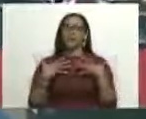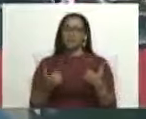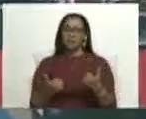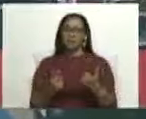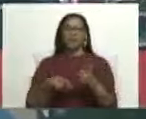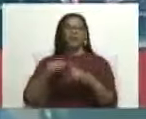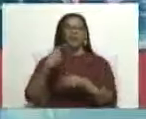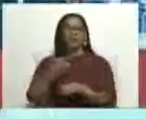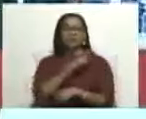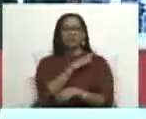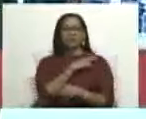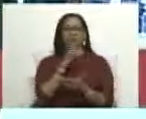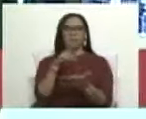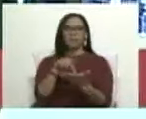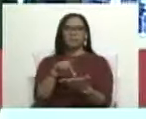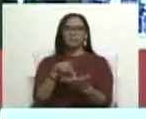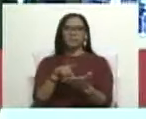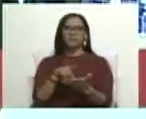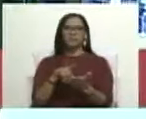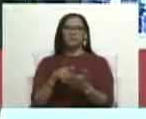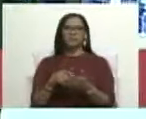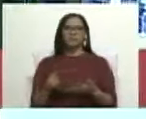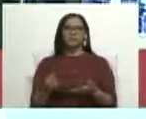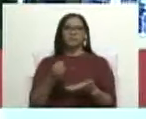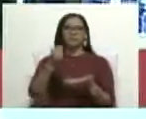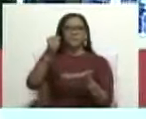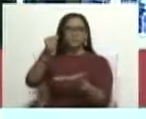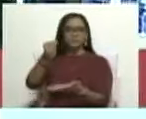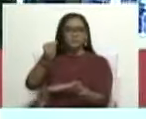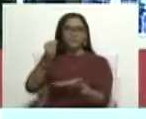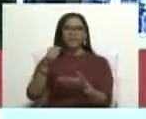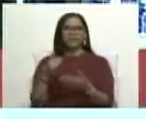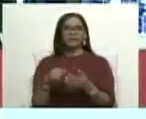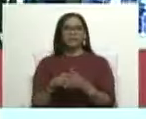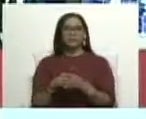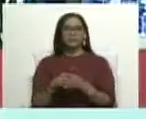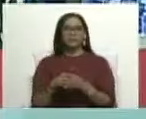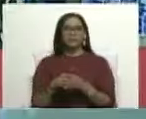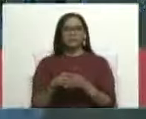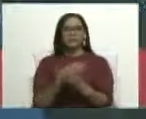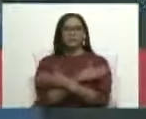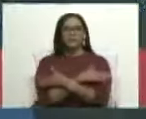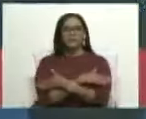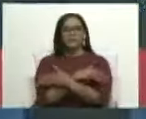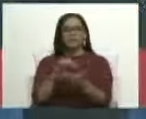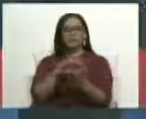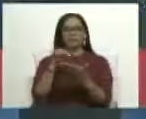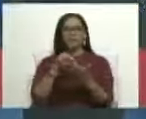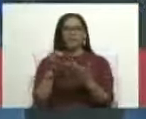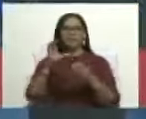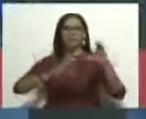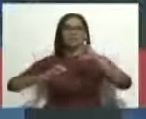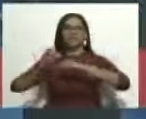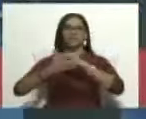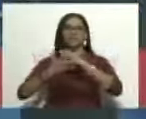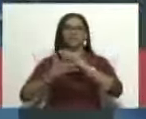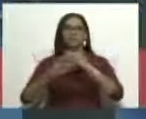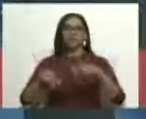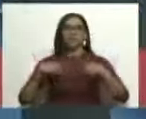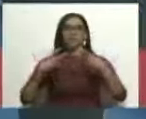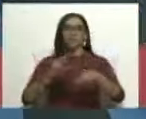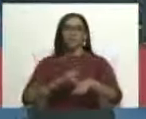otras autoridades presentes que están entregando estos premios nacionales de ciencia, tecnología e innovación. Doctor